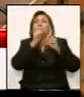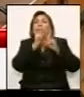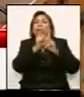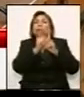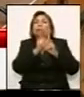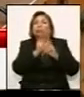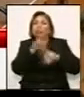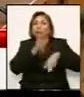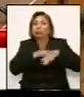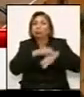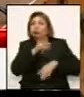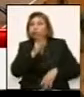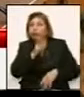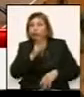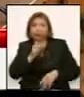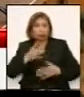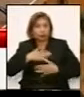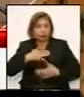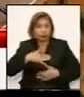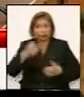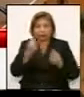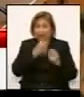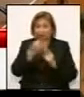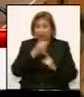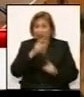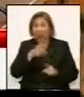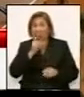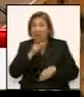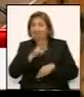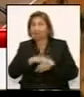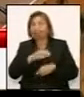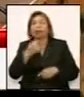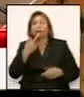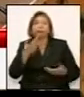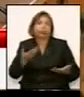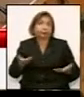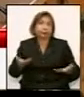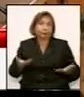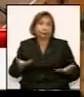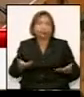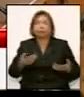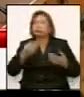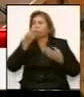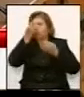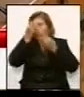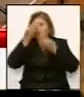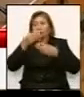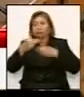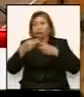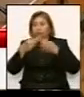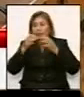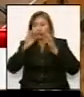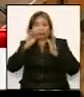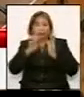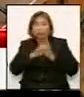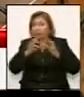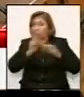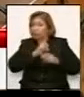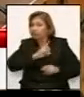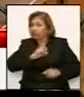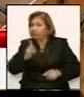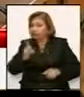tipo de menos área de violencia física el segundo tipo de violencia es la difusión de imágenes íntimas sin consentimiento